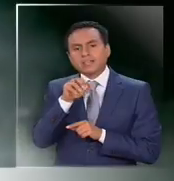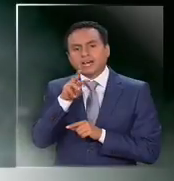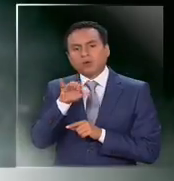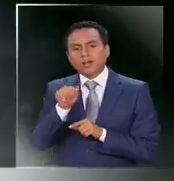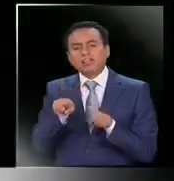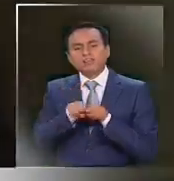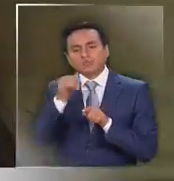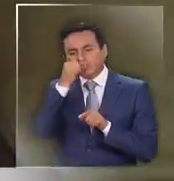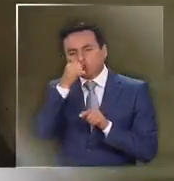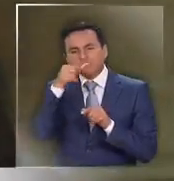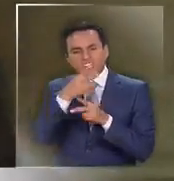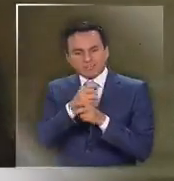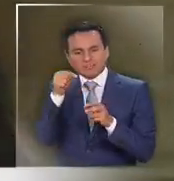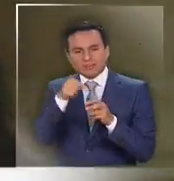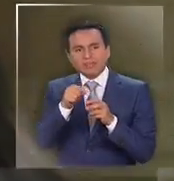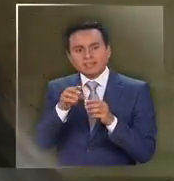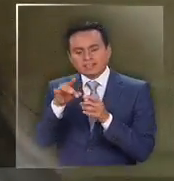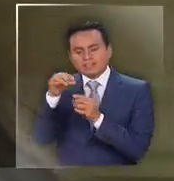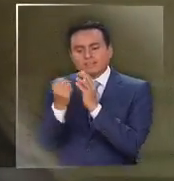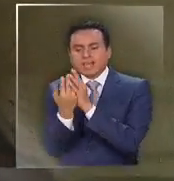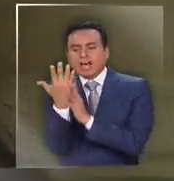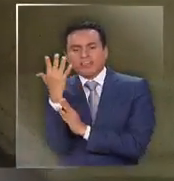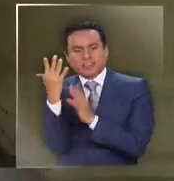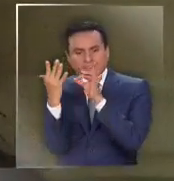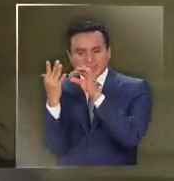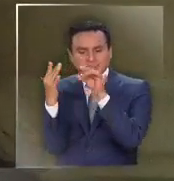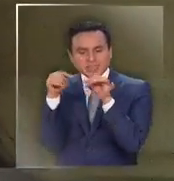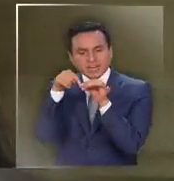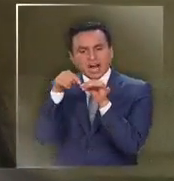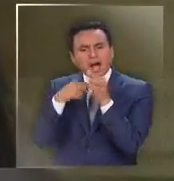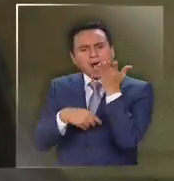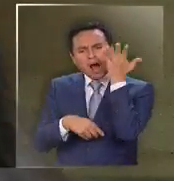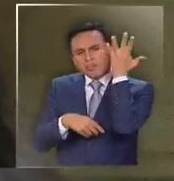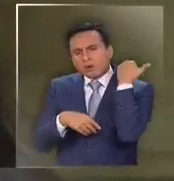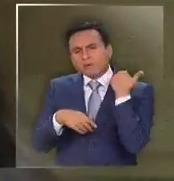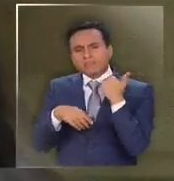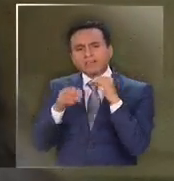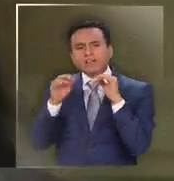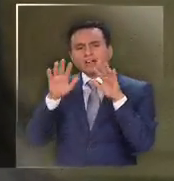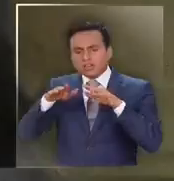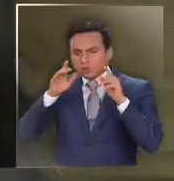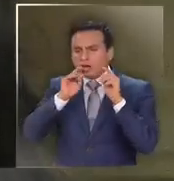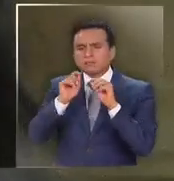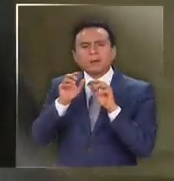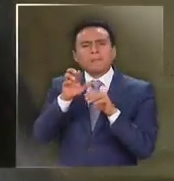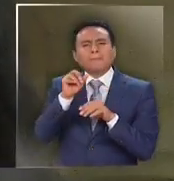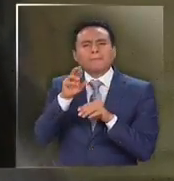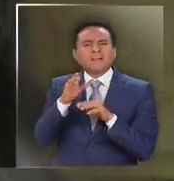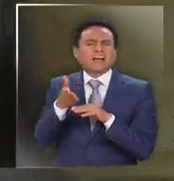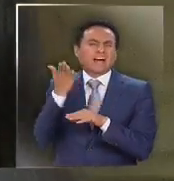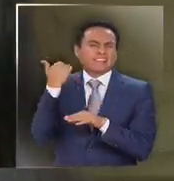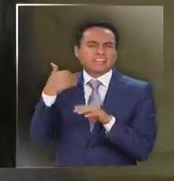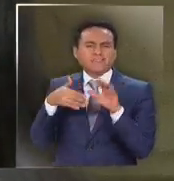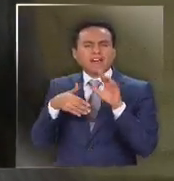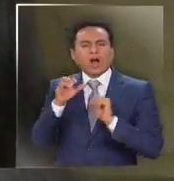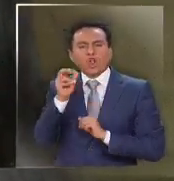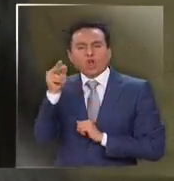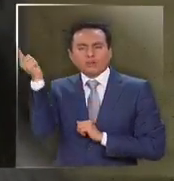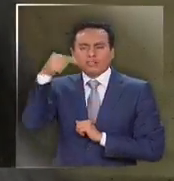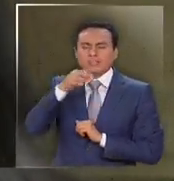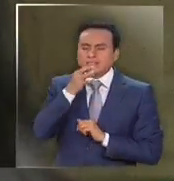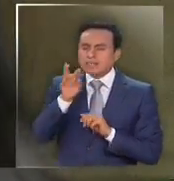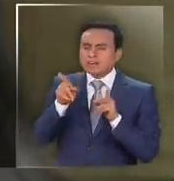sustancia tóxica que proviene de la semilla de una planta, que se usaba antiguamente en rituales precolombinos y ya estaba descrito sus